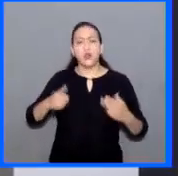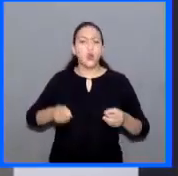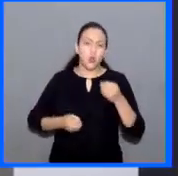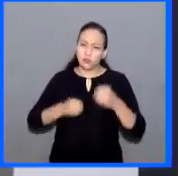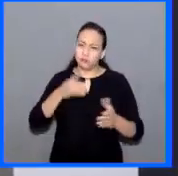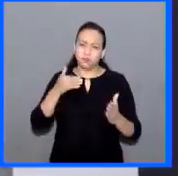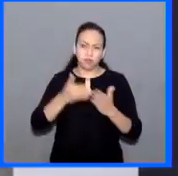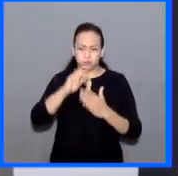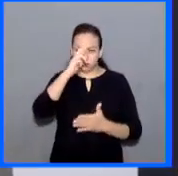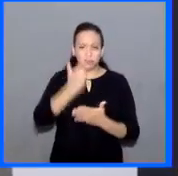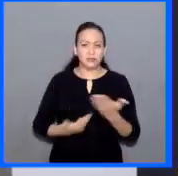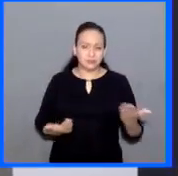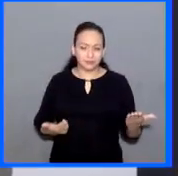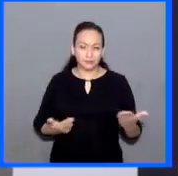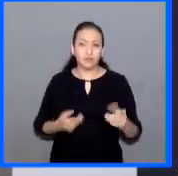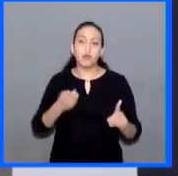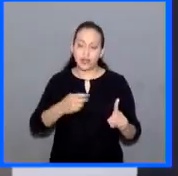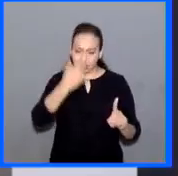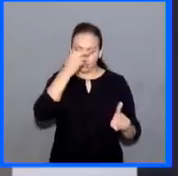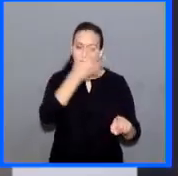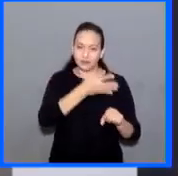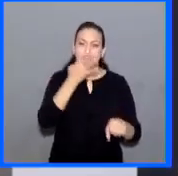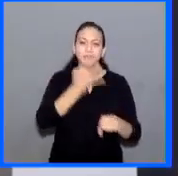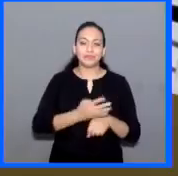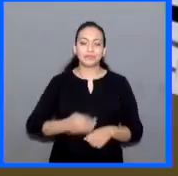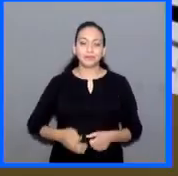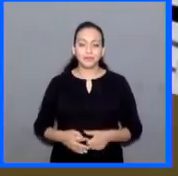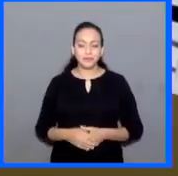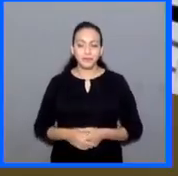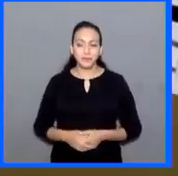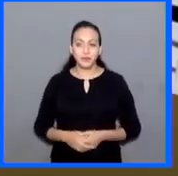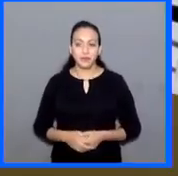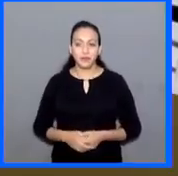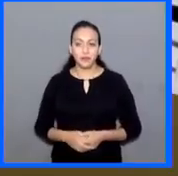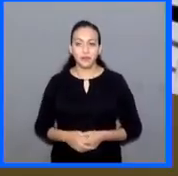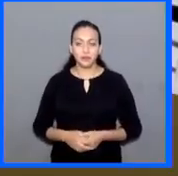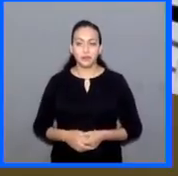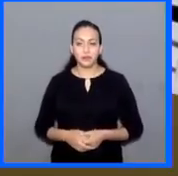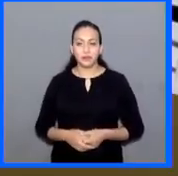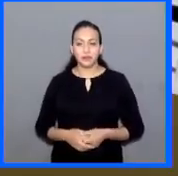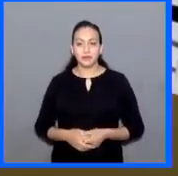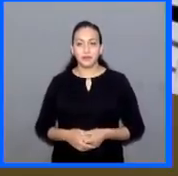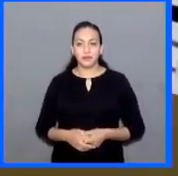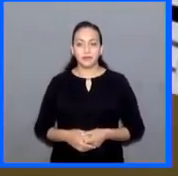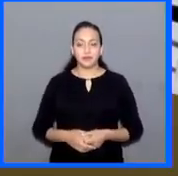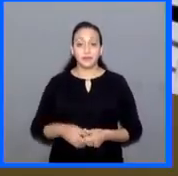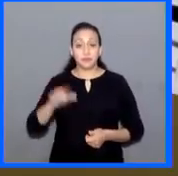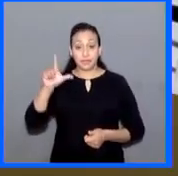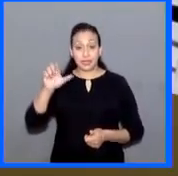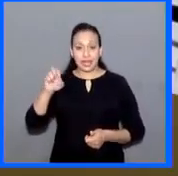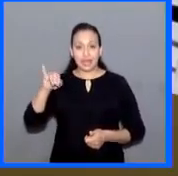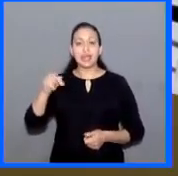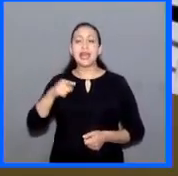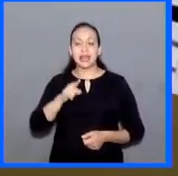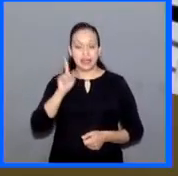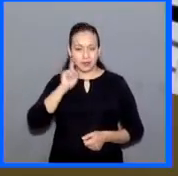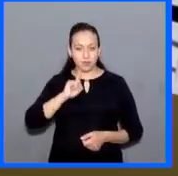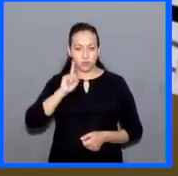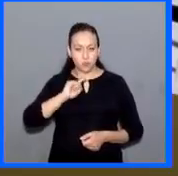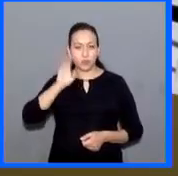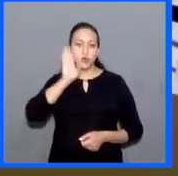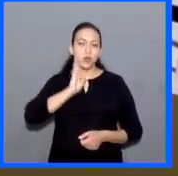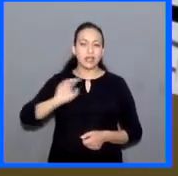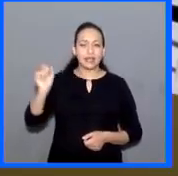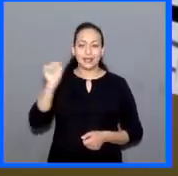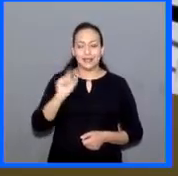Derecho. Para Plural TV, Marta Rodríguez. Lenia Batres, ministra de la nueva Suprema Corte de Justicia de la